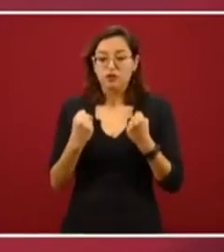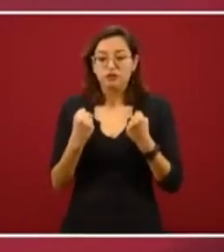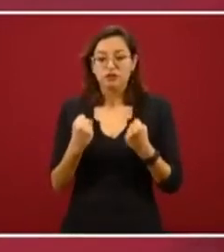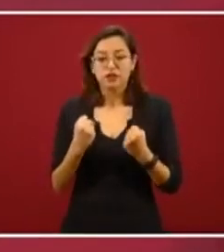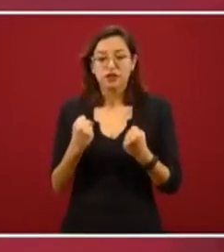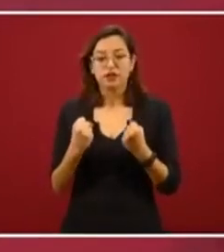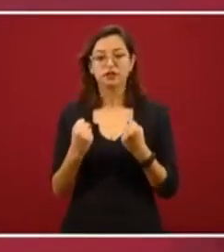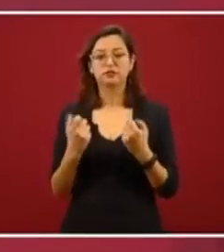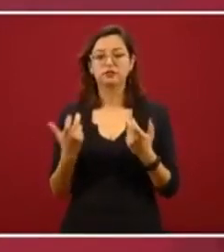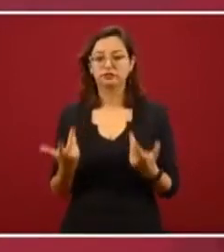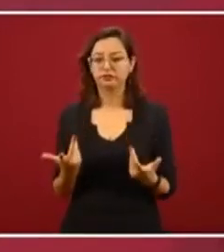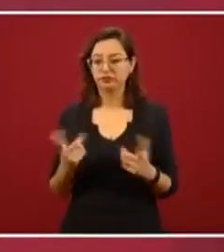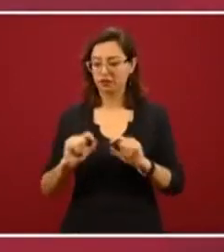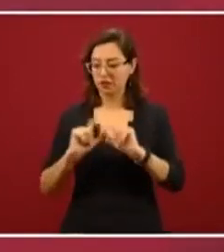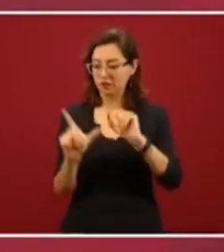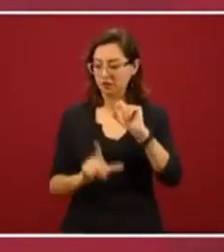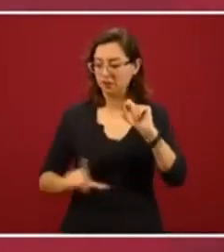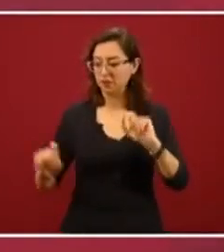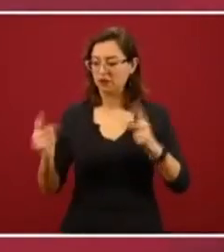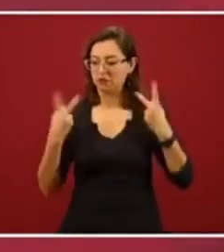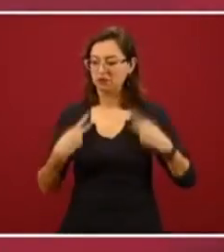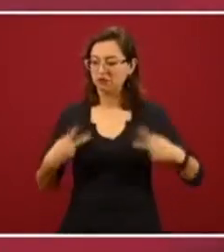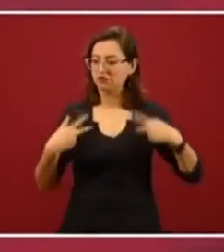algo que nos distingue